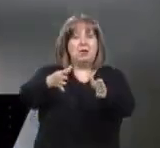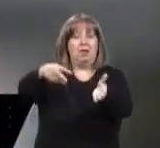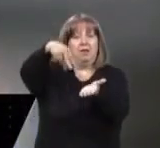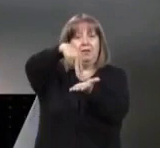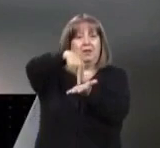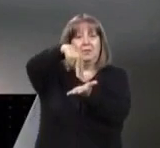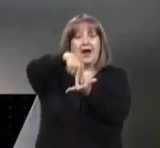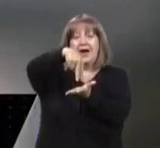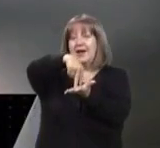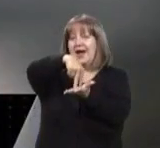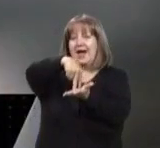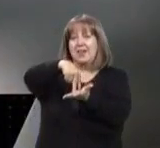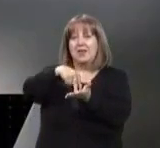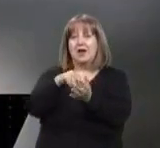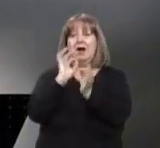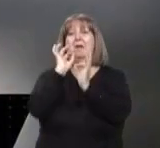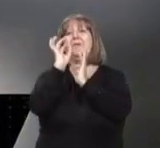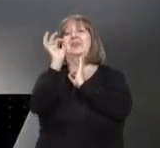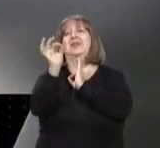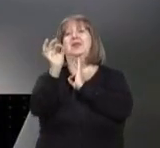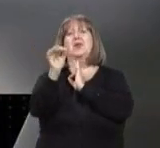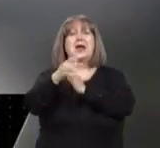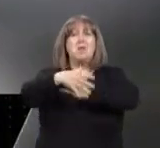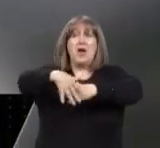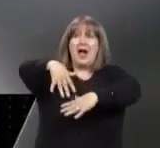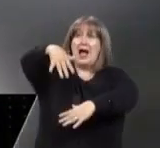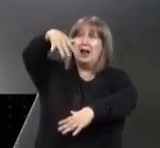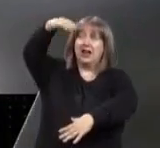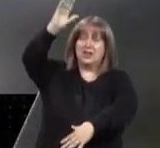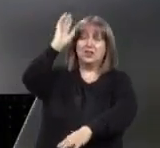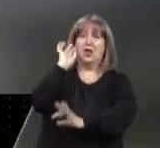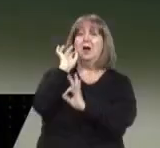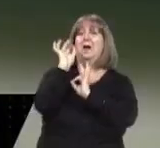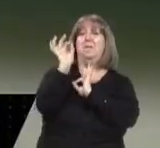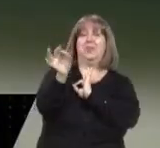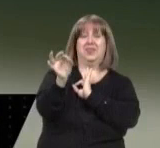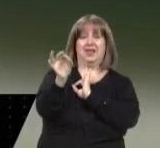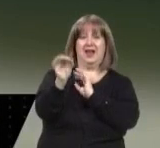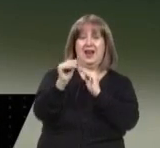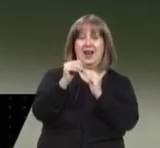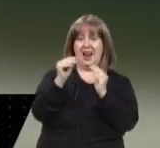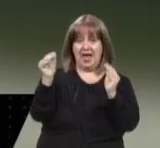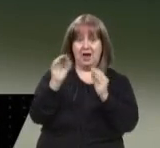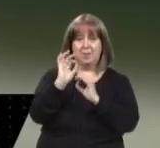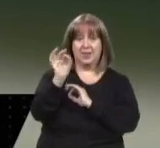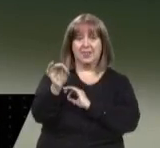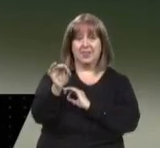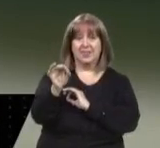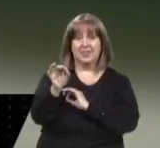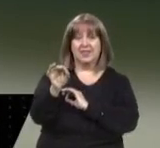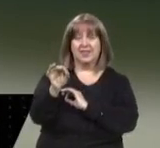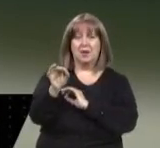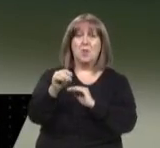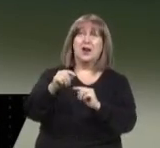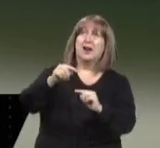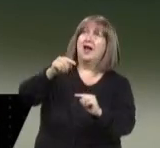se ve a kilómetros de distancia de lo grande que es, ¿no? Y ustedes pueden percibir, porque miren los que los trasladan, ¿no? En cuanto